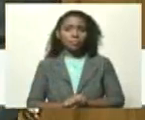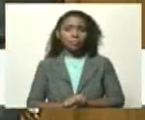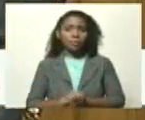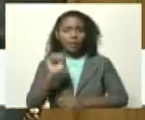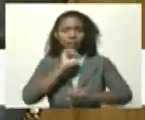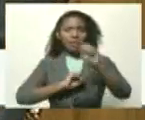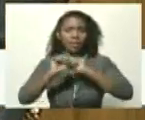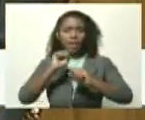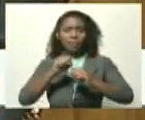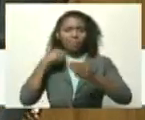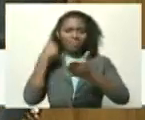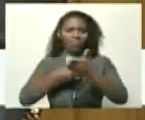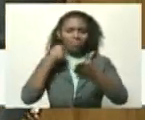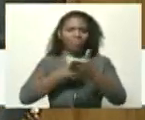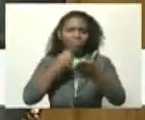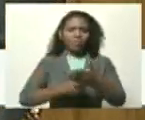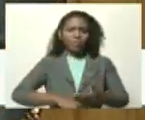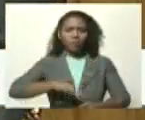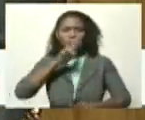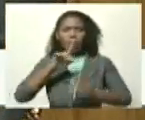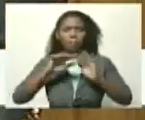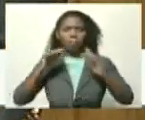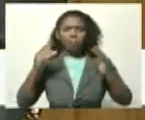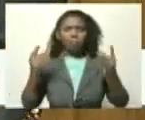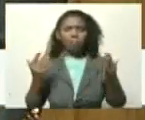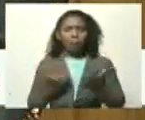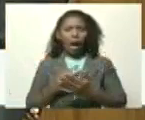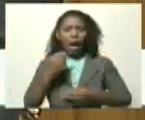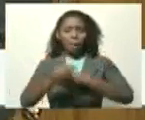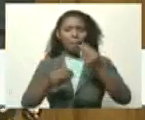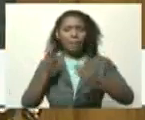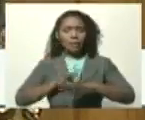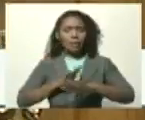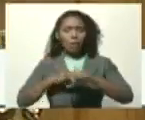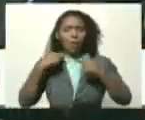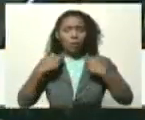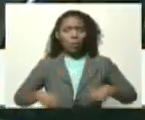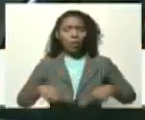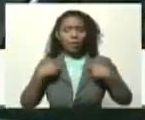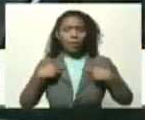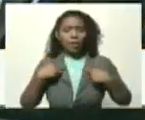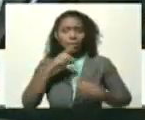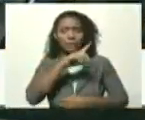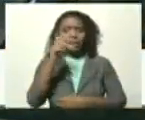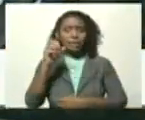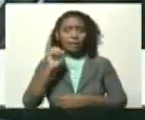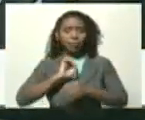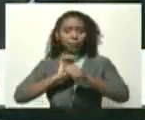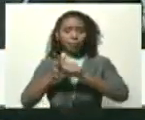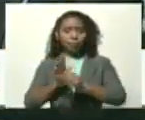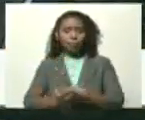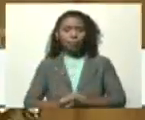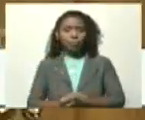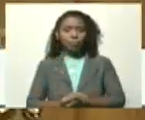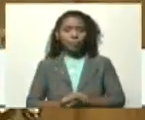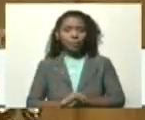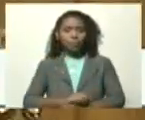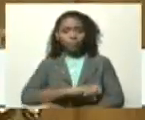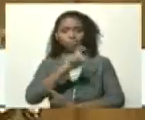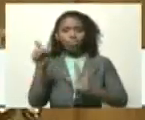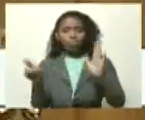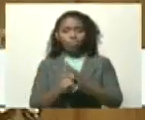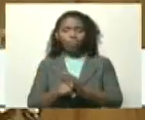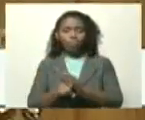Combatir contra la más feroz pandemia que ha tenido la humanidad en 100 años, la del COVID-19, absolutamente bloqueado